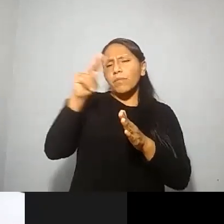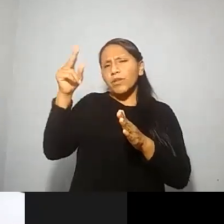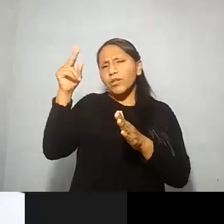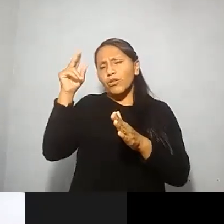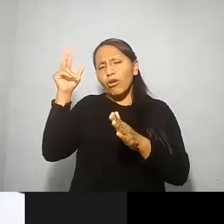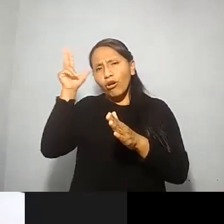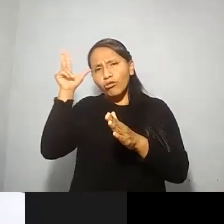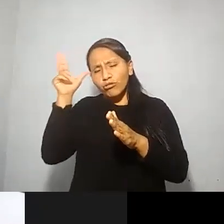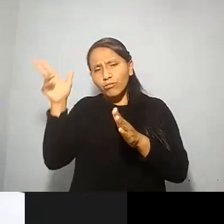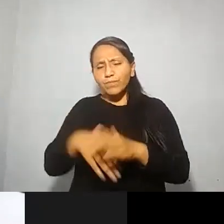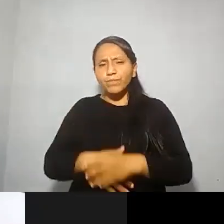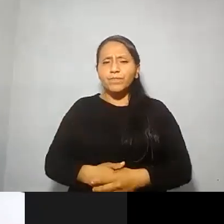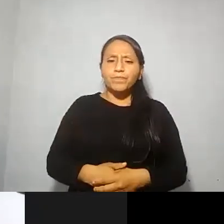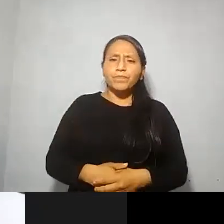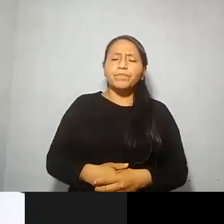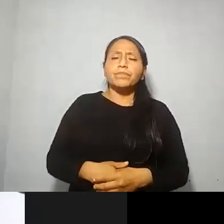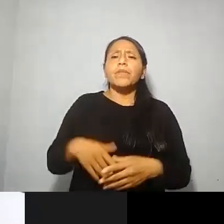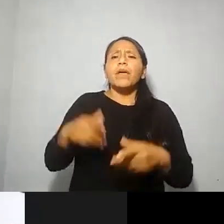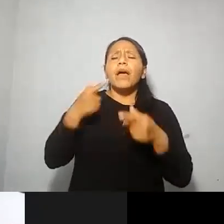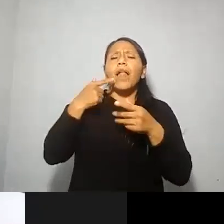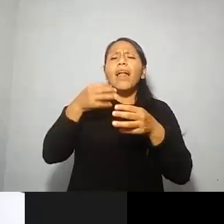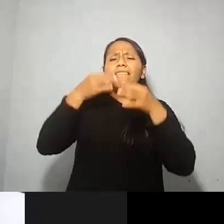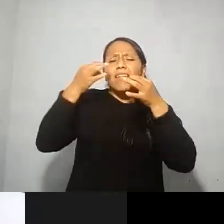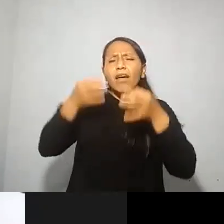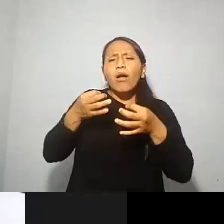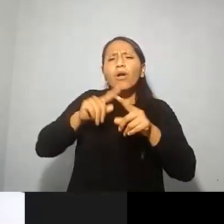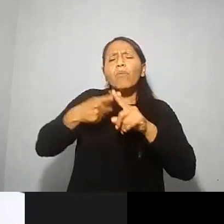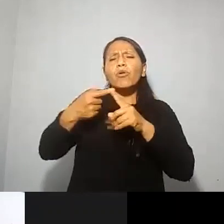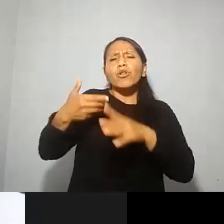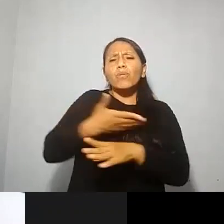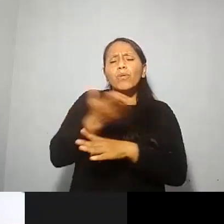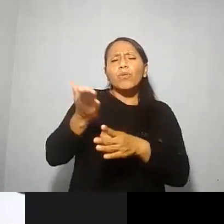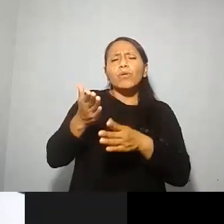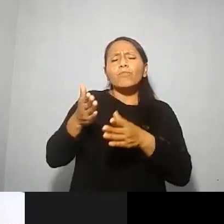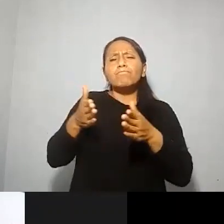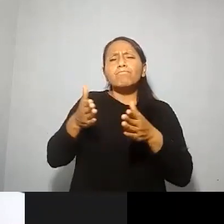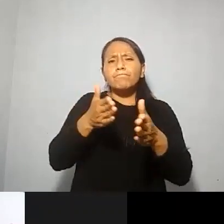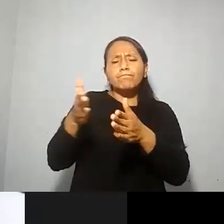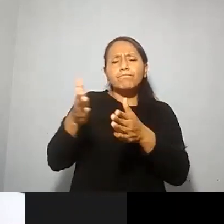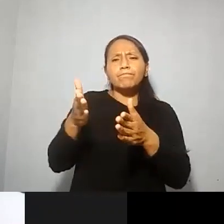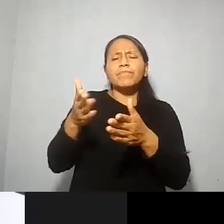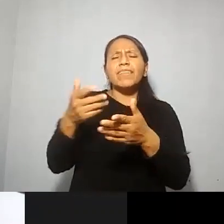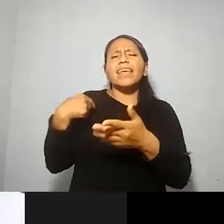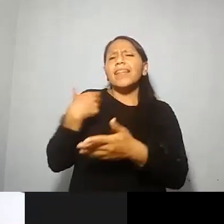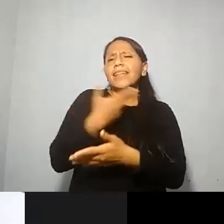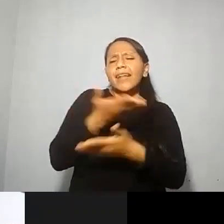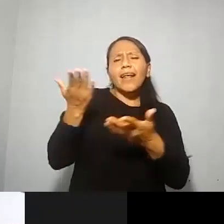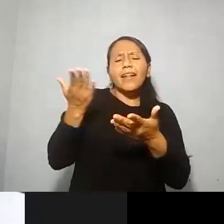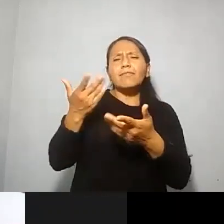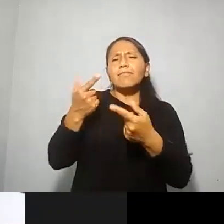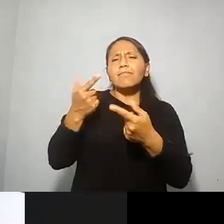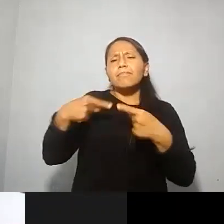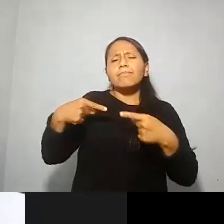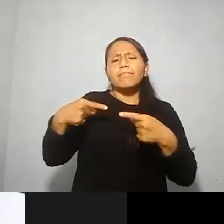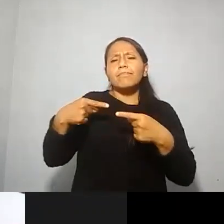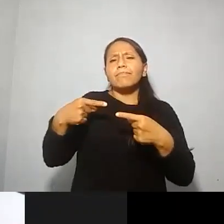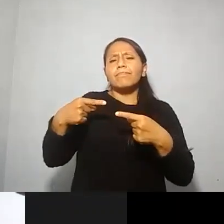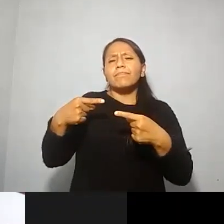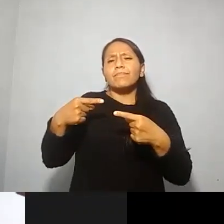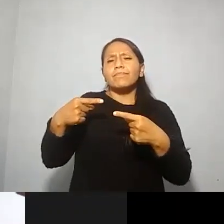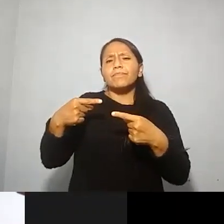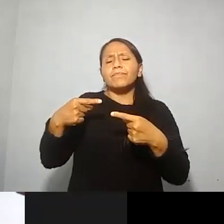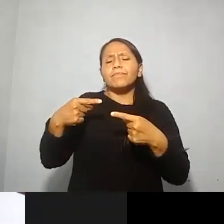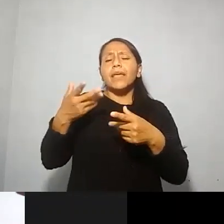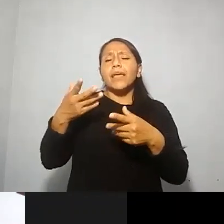Antes que nada, una política pública es un lineamiento general a través del cual el